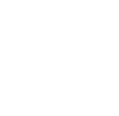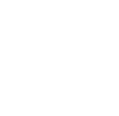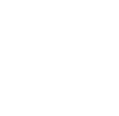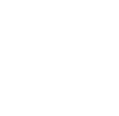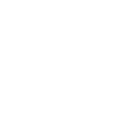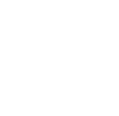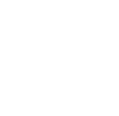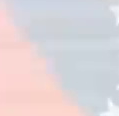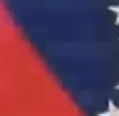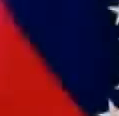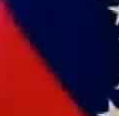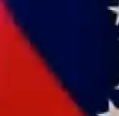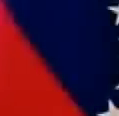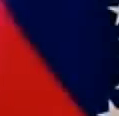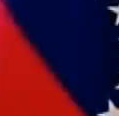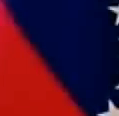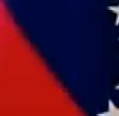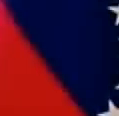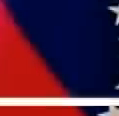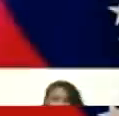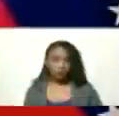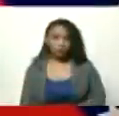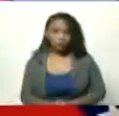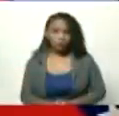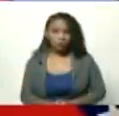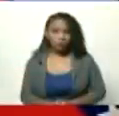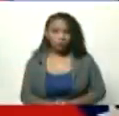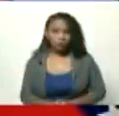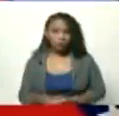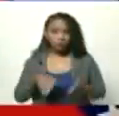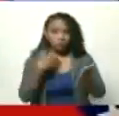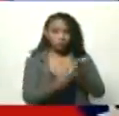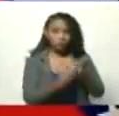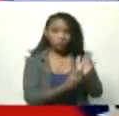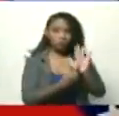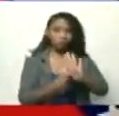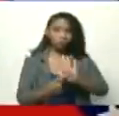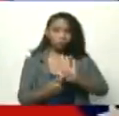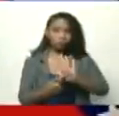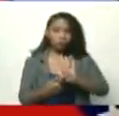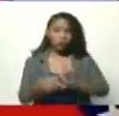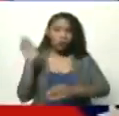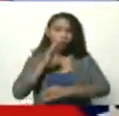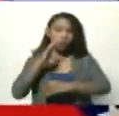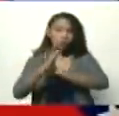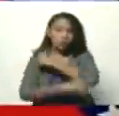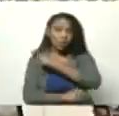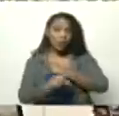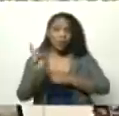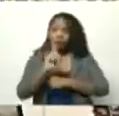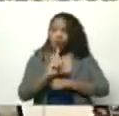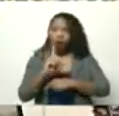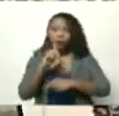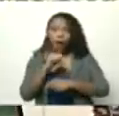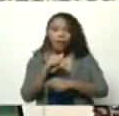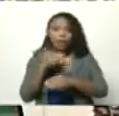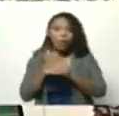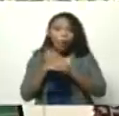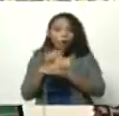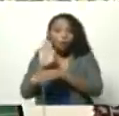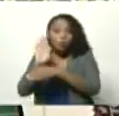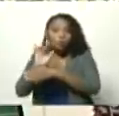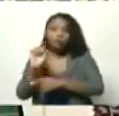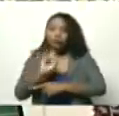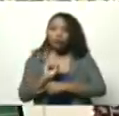Con este golpe a las redes criminales queda demostrado que la corrupción no tendrá refugio ni